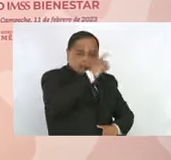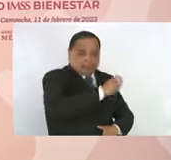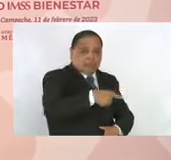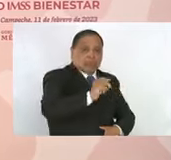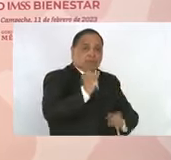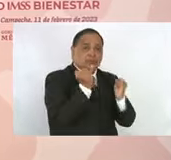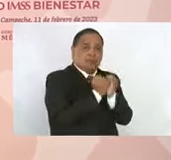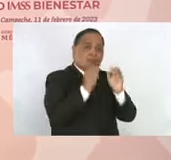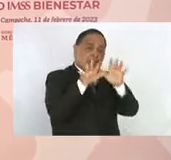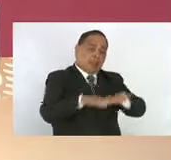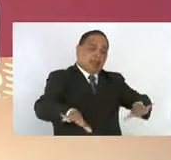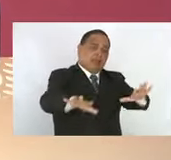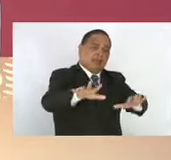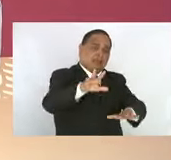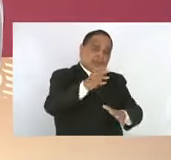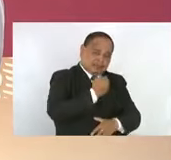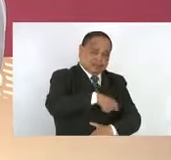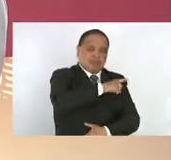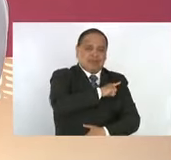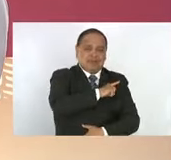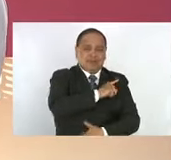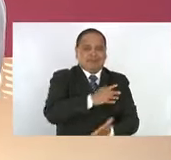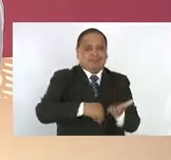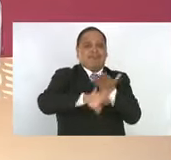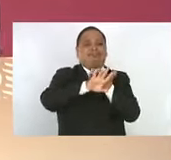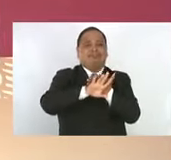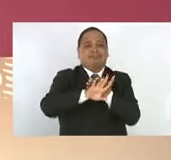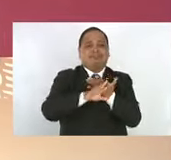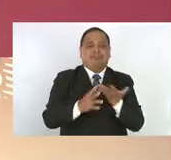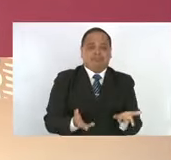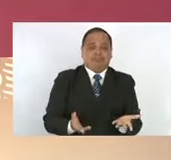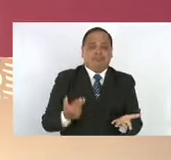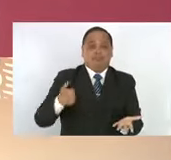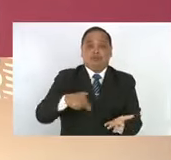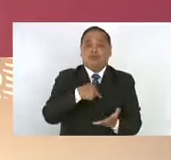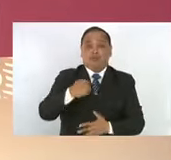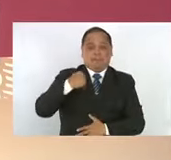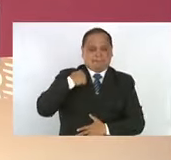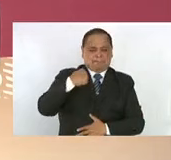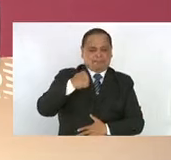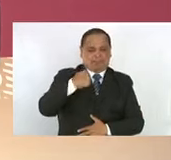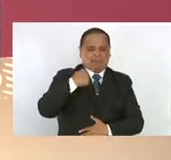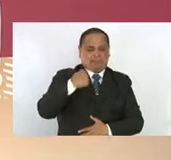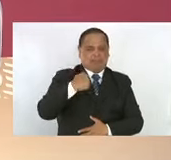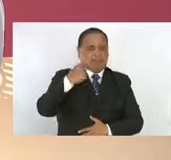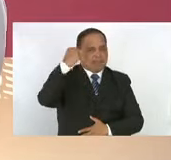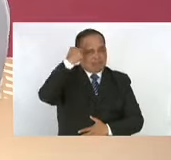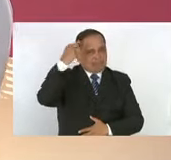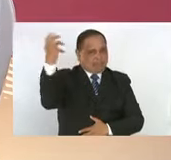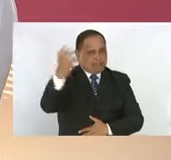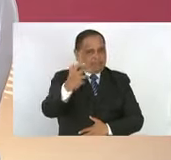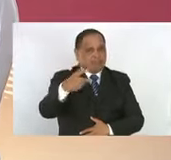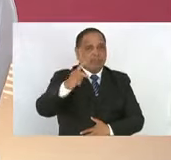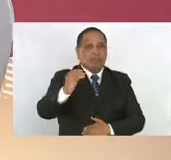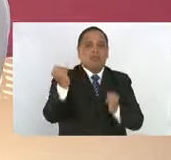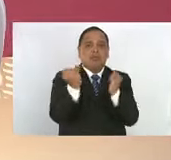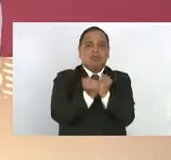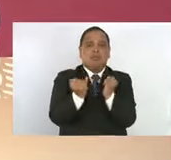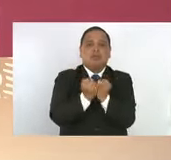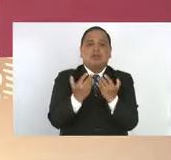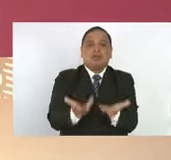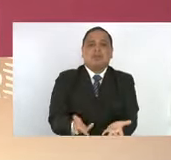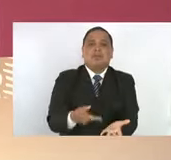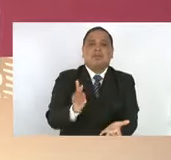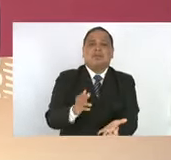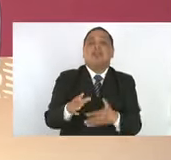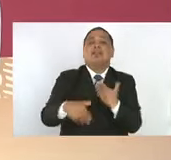al sector de la salud. A golpe de lo que hemos llamado resistencia creativa, enfrentamos el infame recrudecimiento de